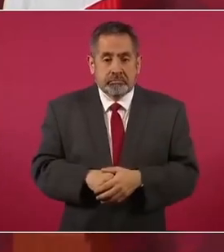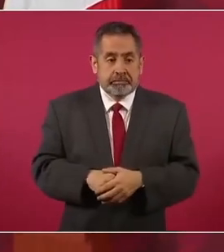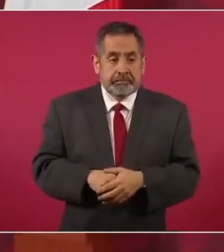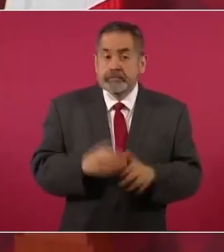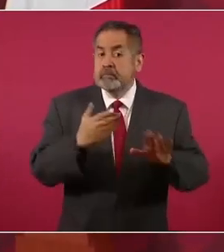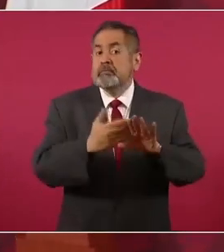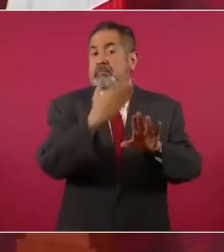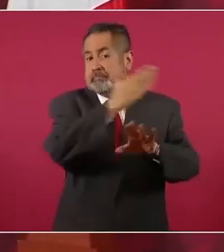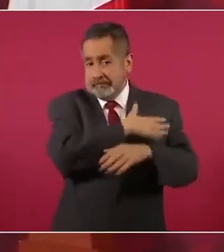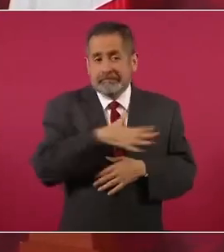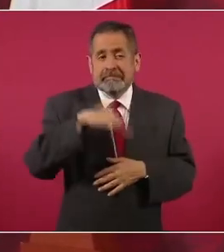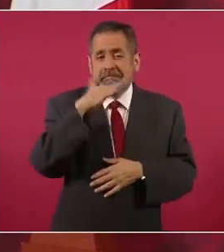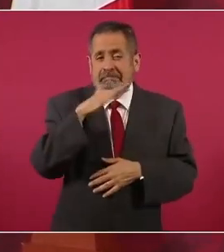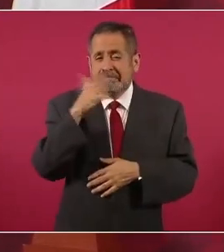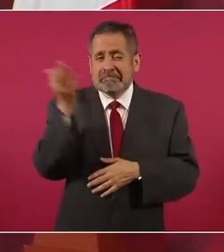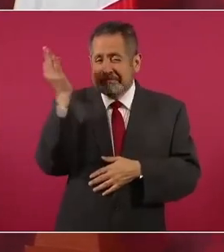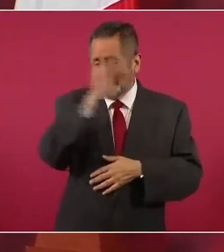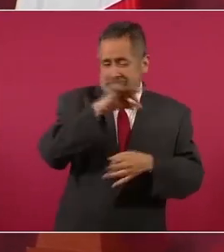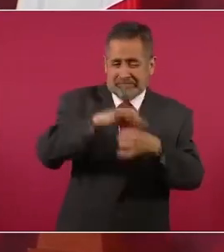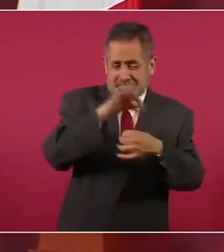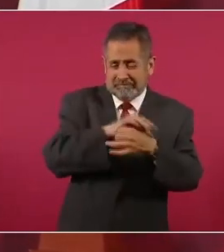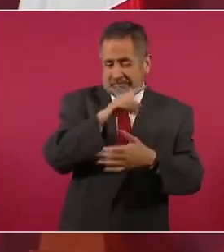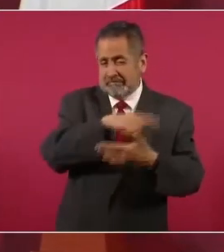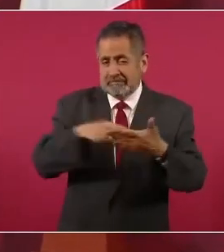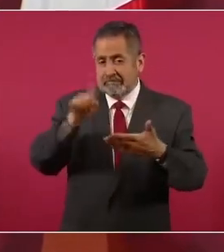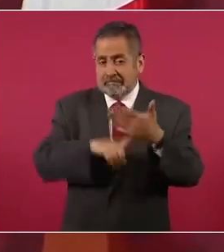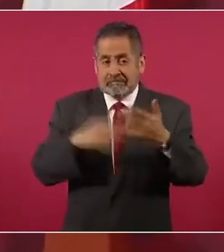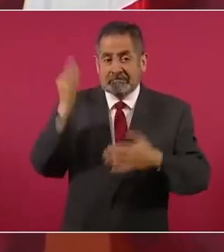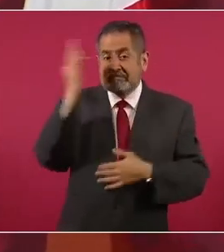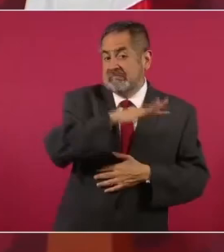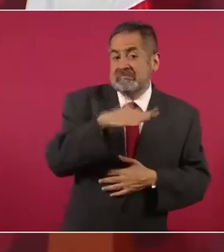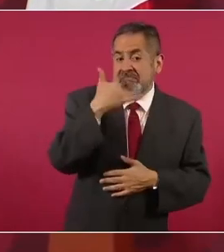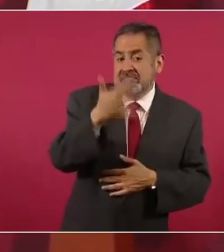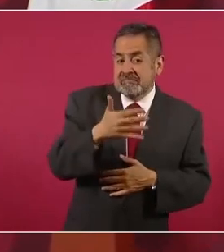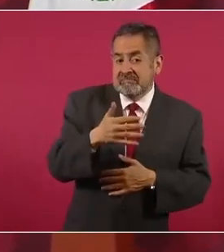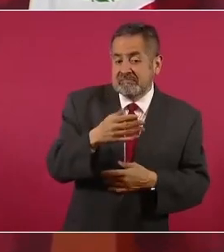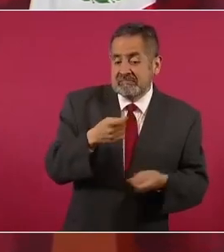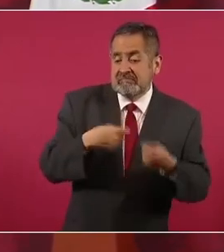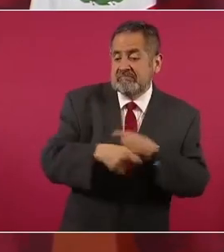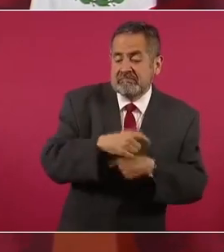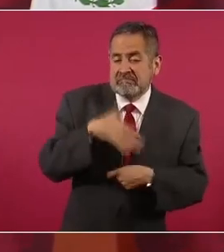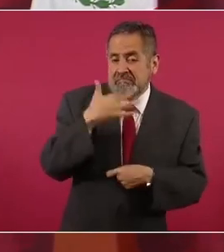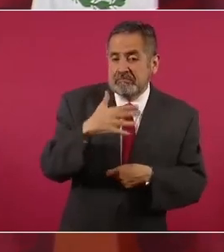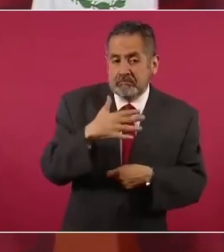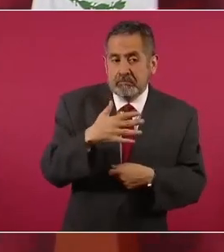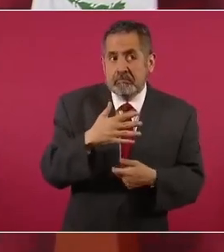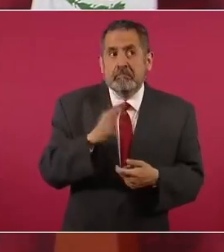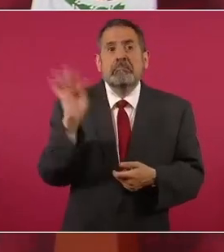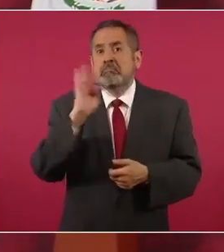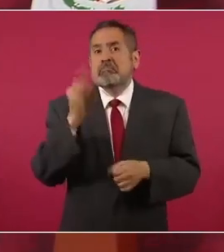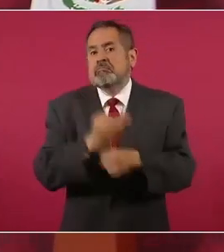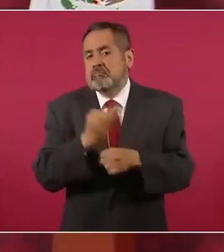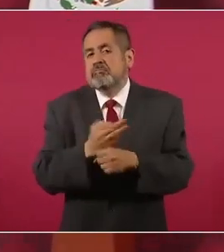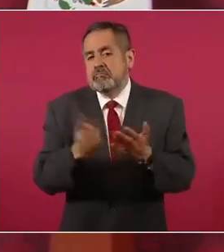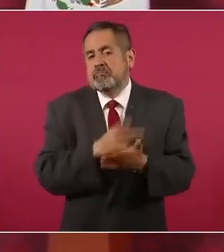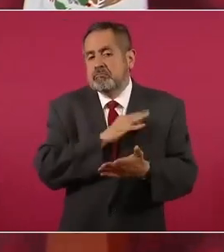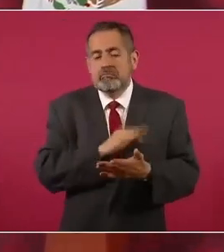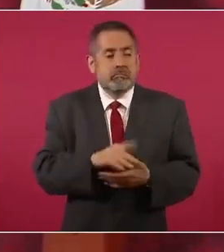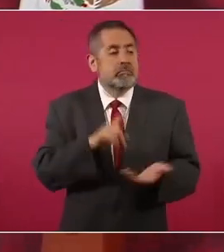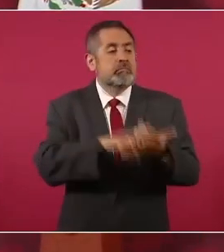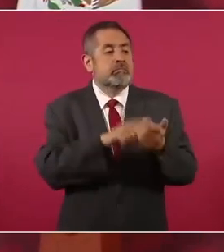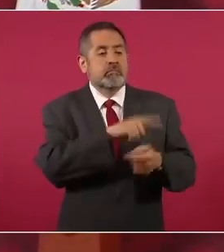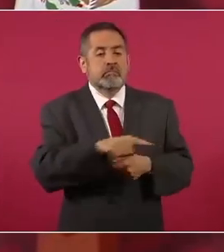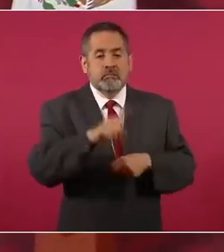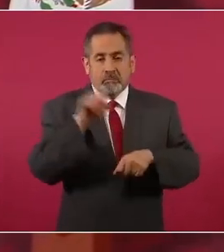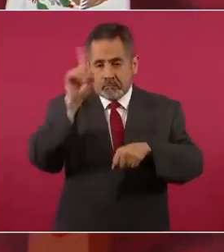de hacer fraudes apoyados en consejeros y